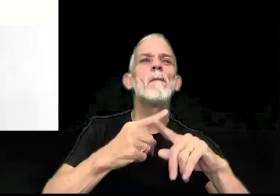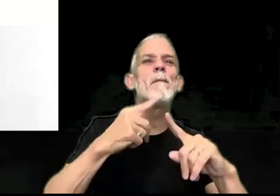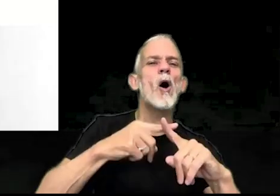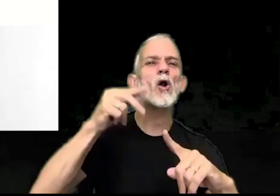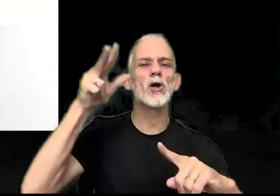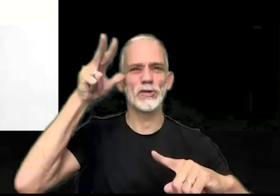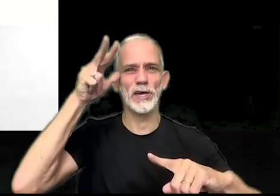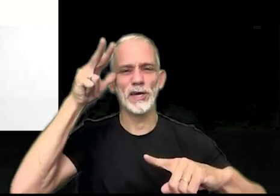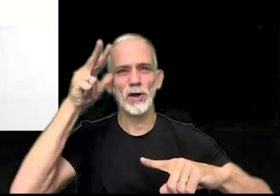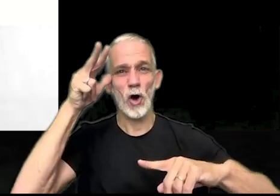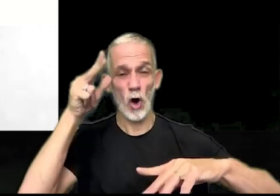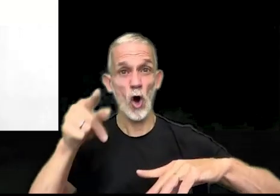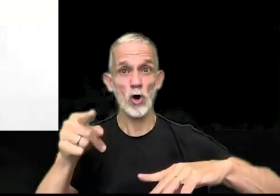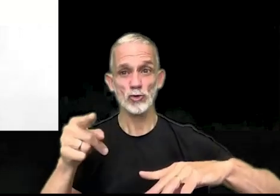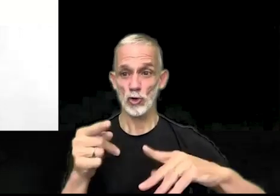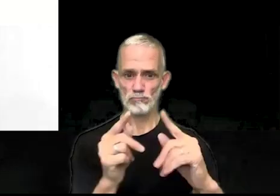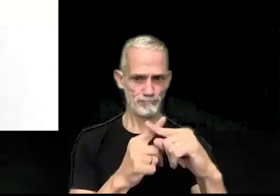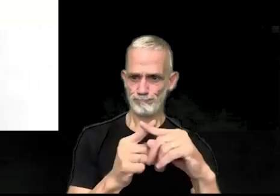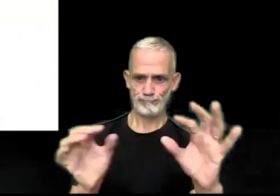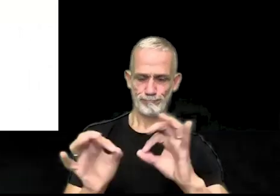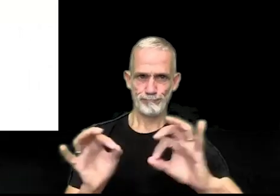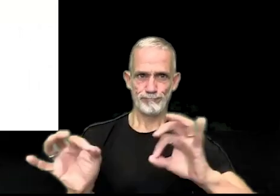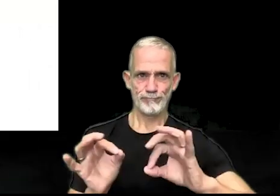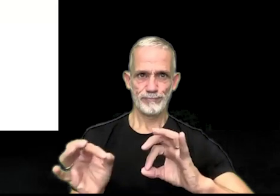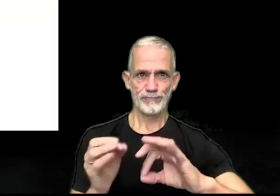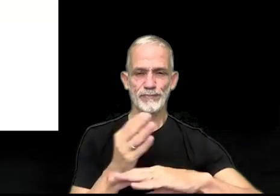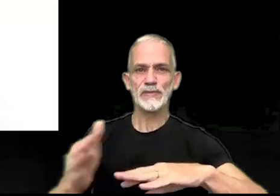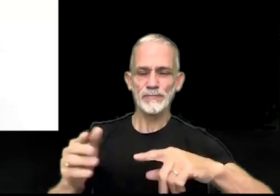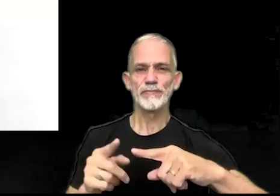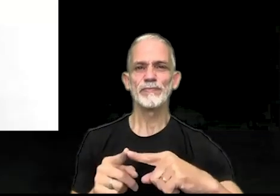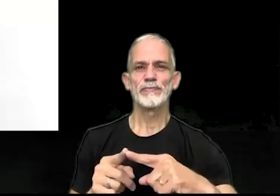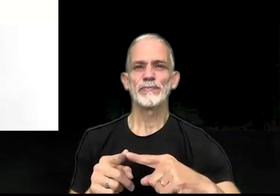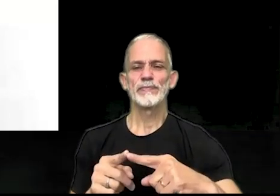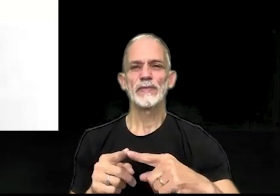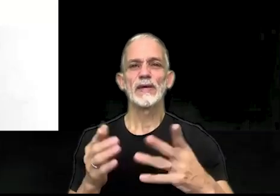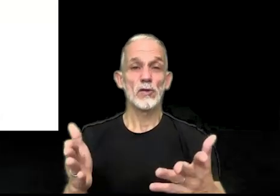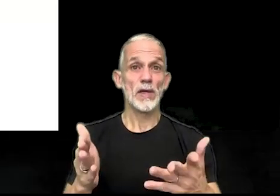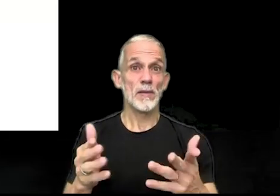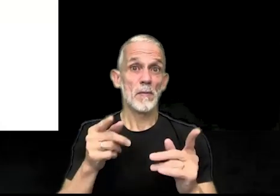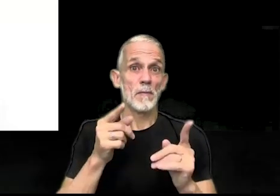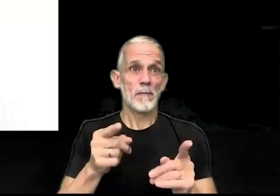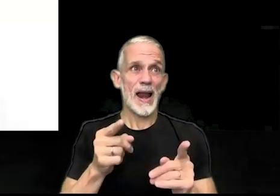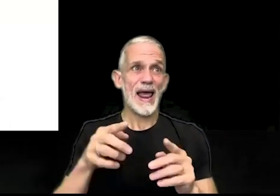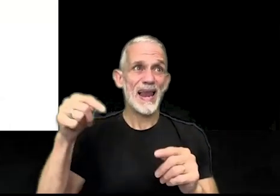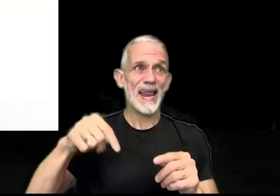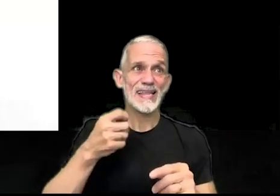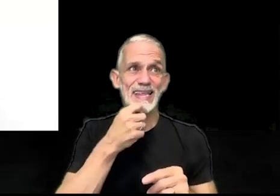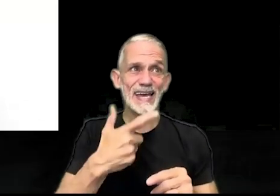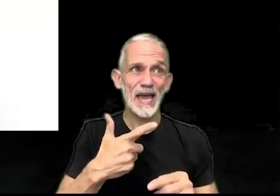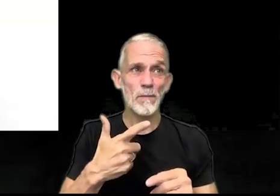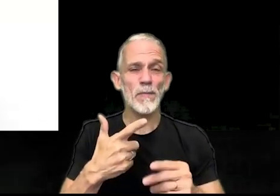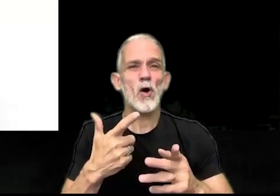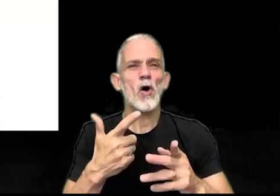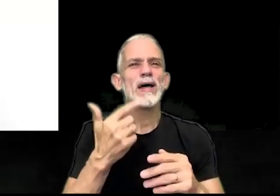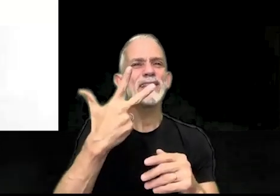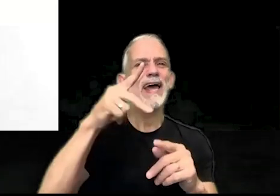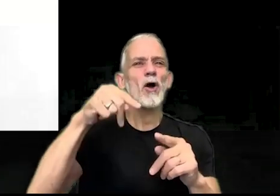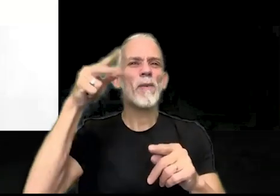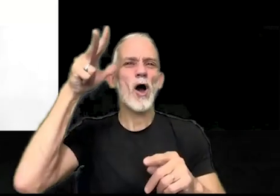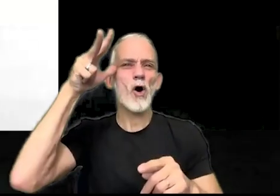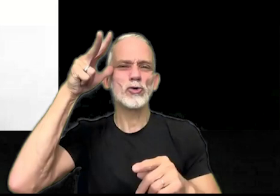veces, pero tengo que evaluar cuál es la más conveniente. Y para él van a ser, en este ejemplo, las 3,8